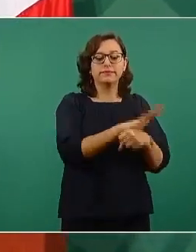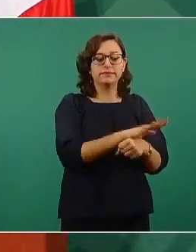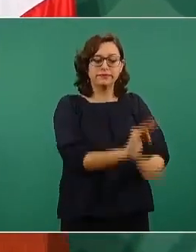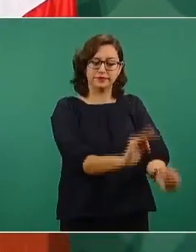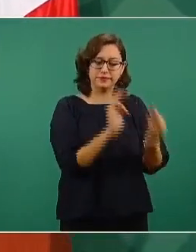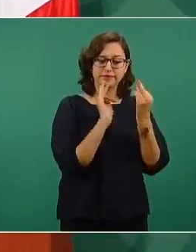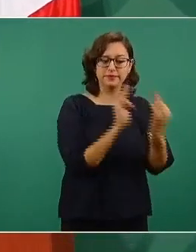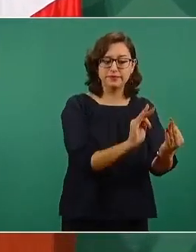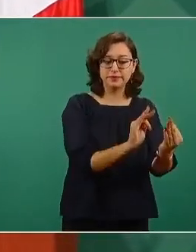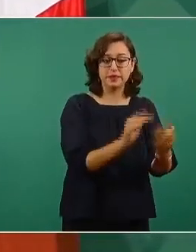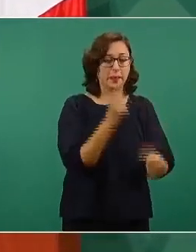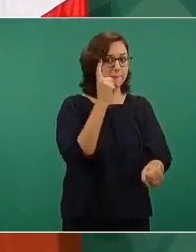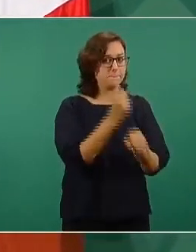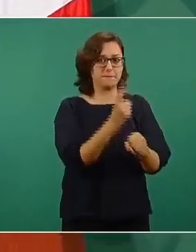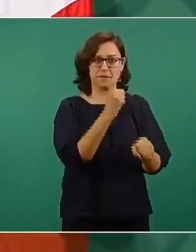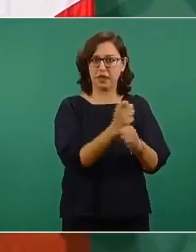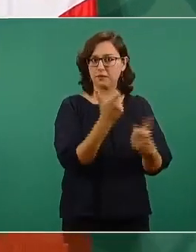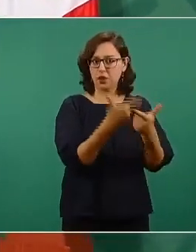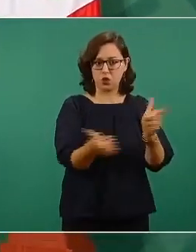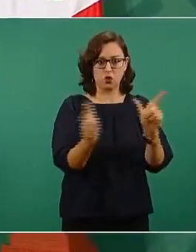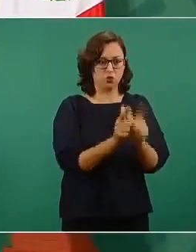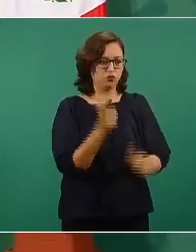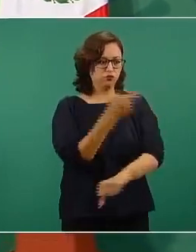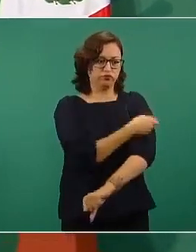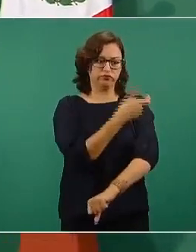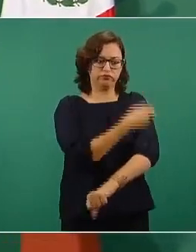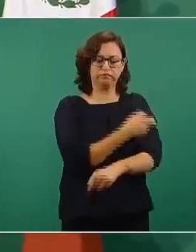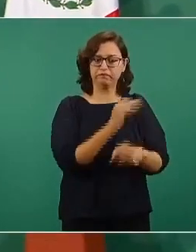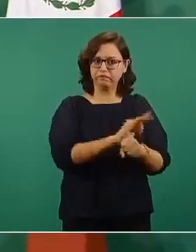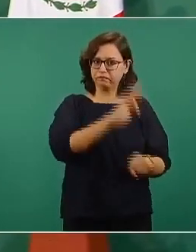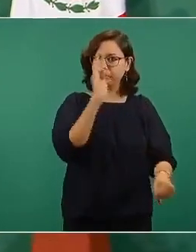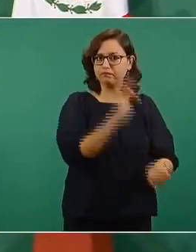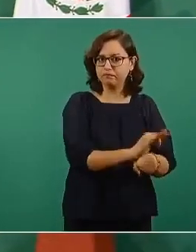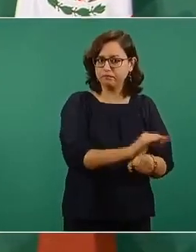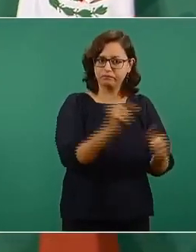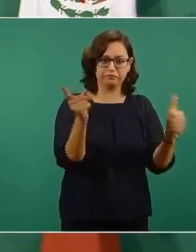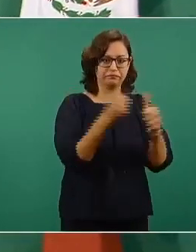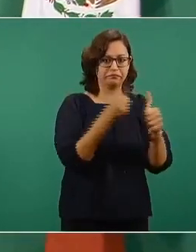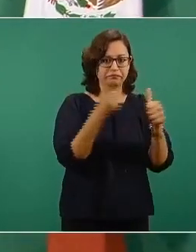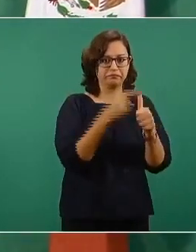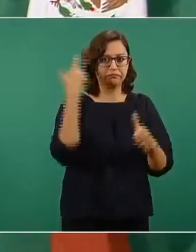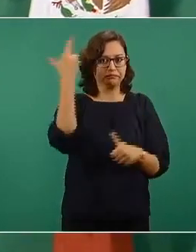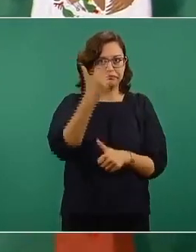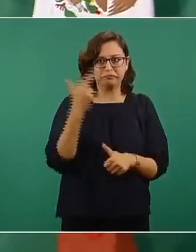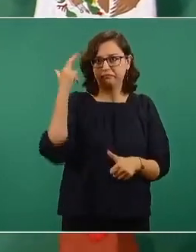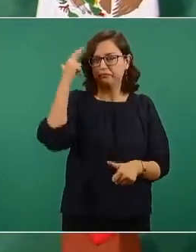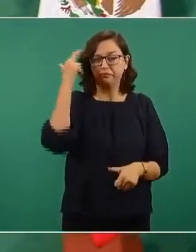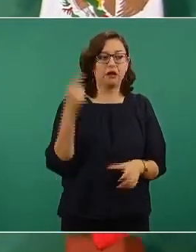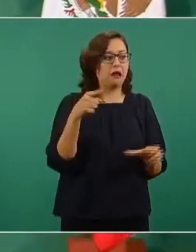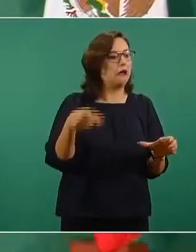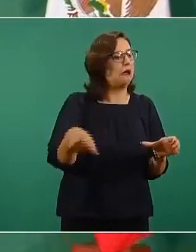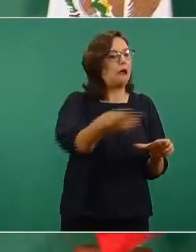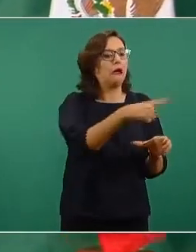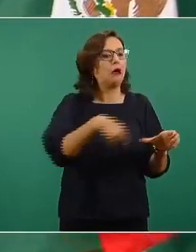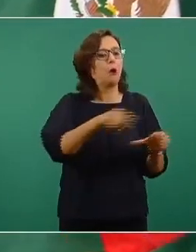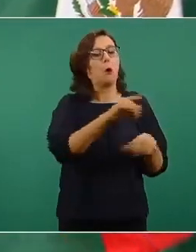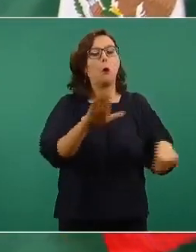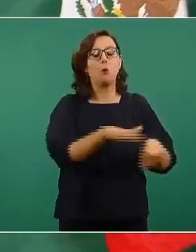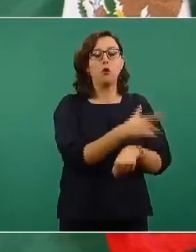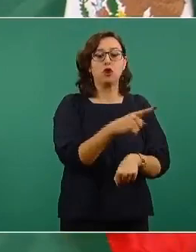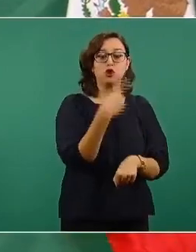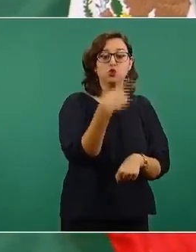Ese fue el primer grupo a proteger, los que están salvando vidas, arriesgando sus